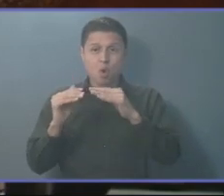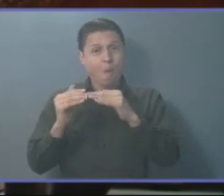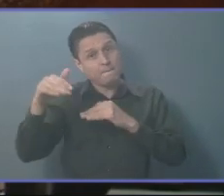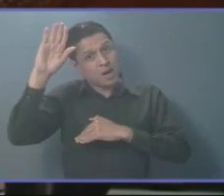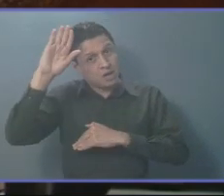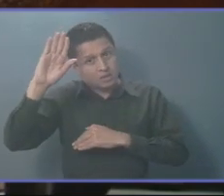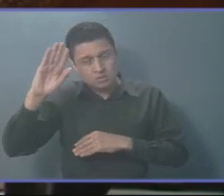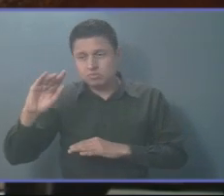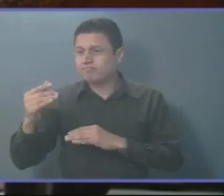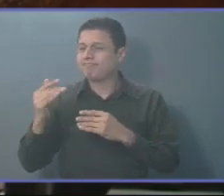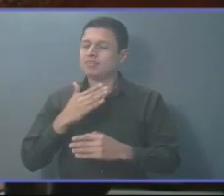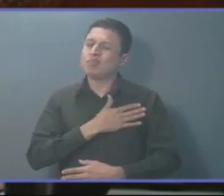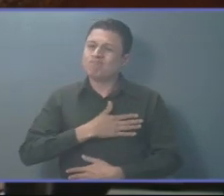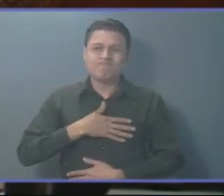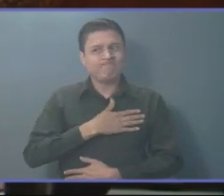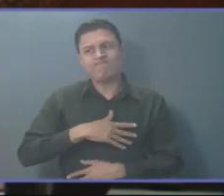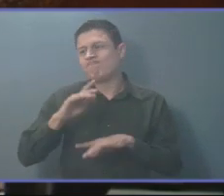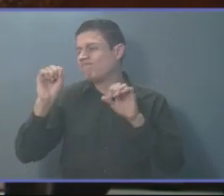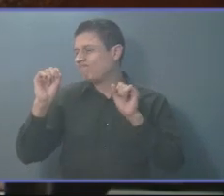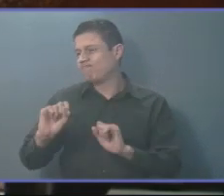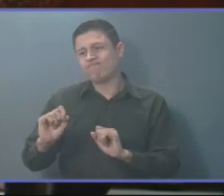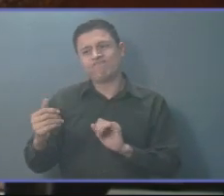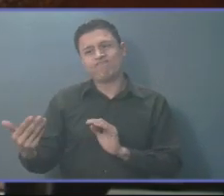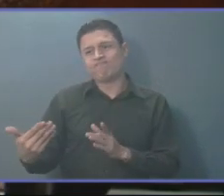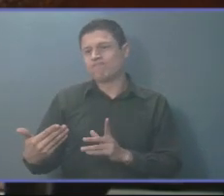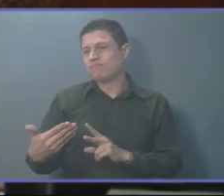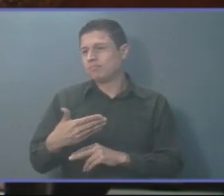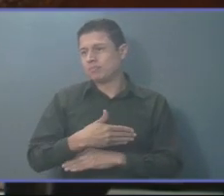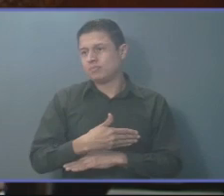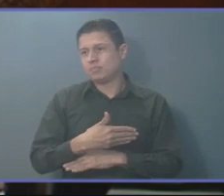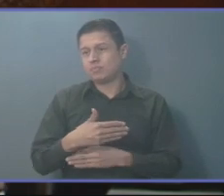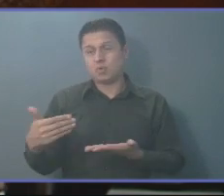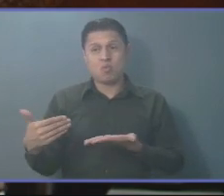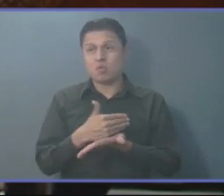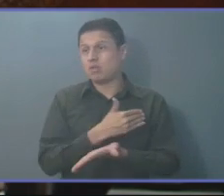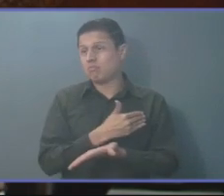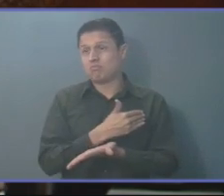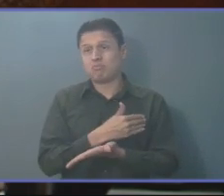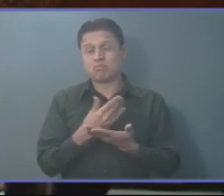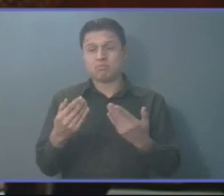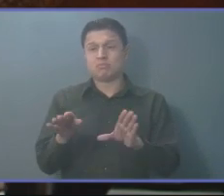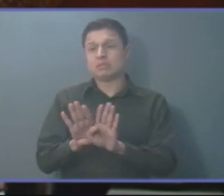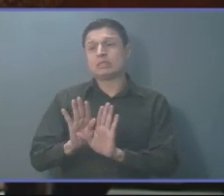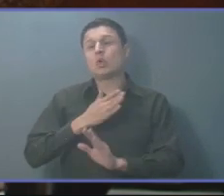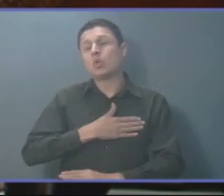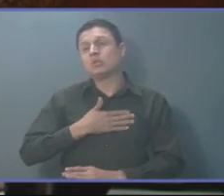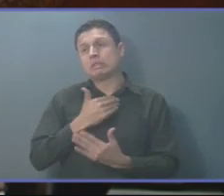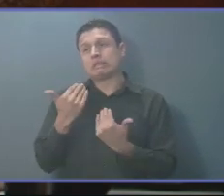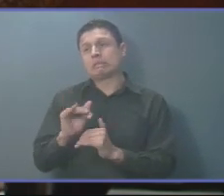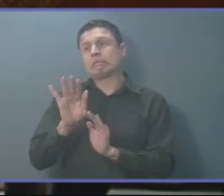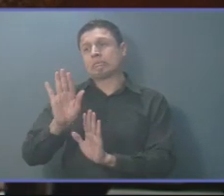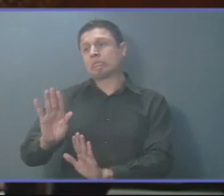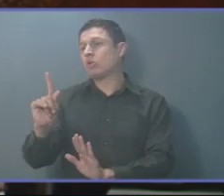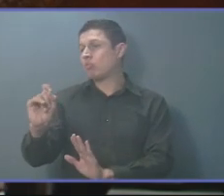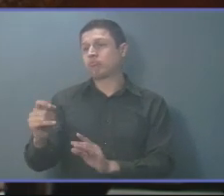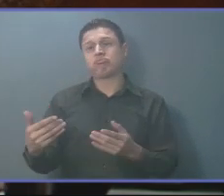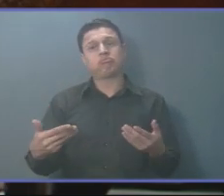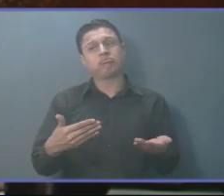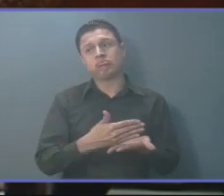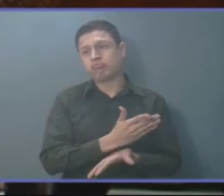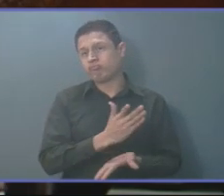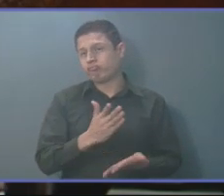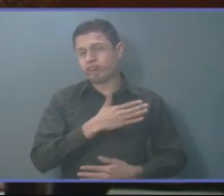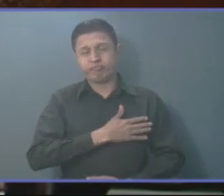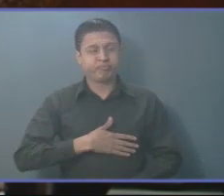no se le permitirá el acceso. 16. Los horarios para la toma de alimentos a fin de evitar aglomeraciones entre